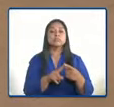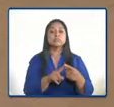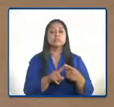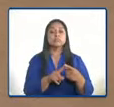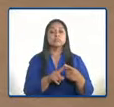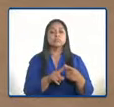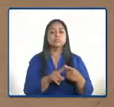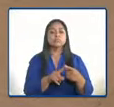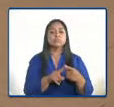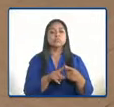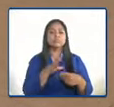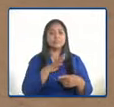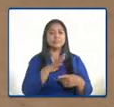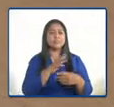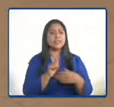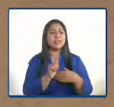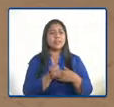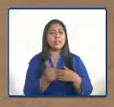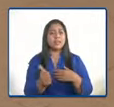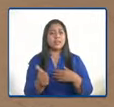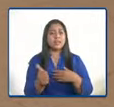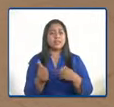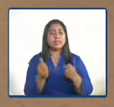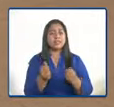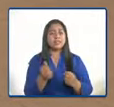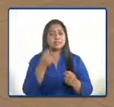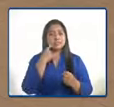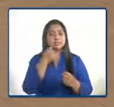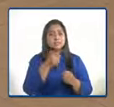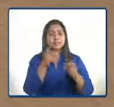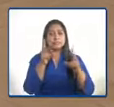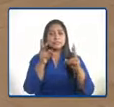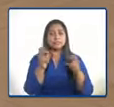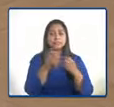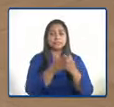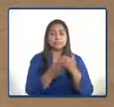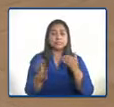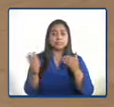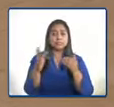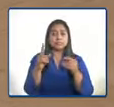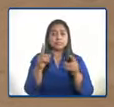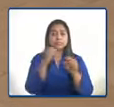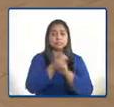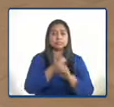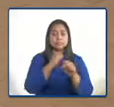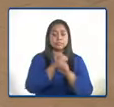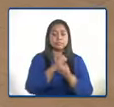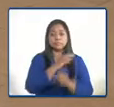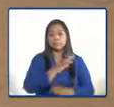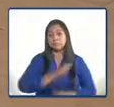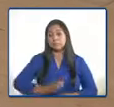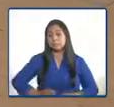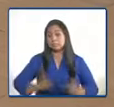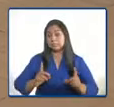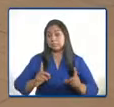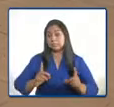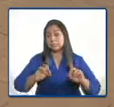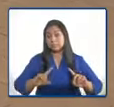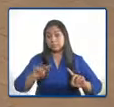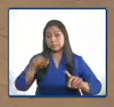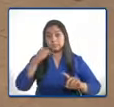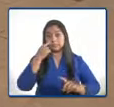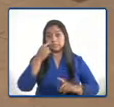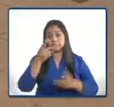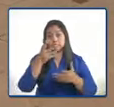han existido avances muy concretos en el tema de la planificación estratégica del Estado. Sin embargo, esto se tiene